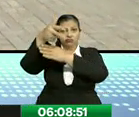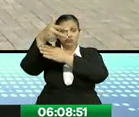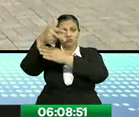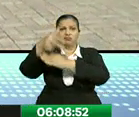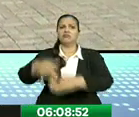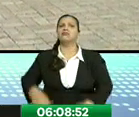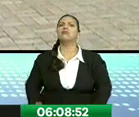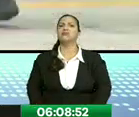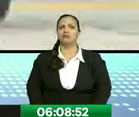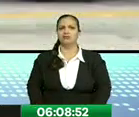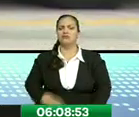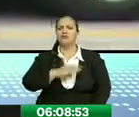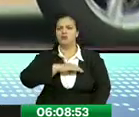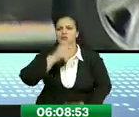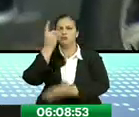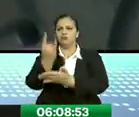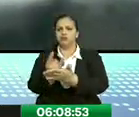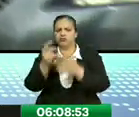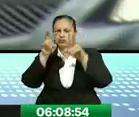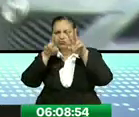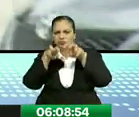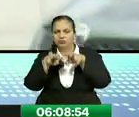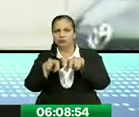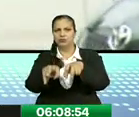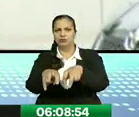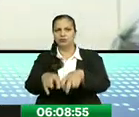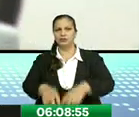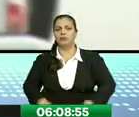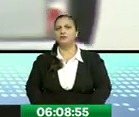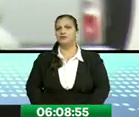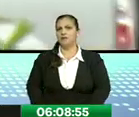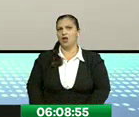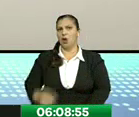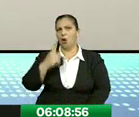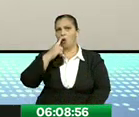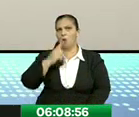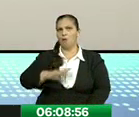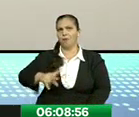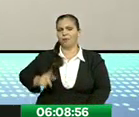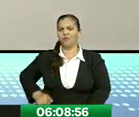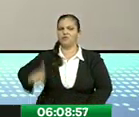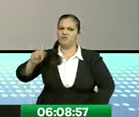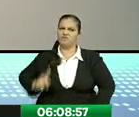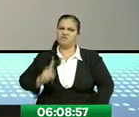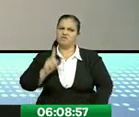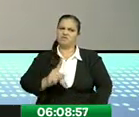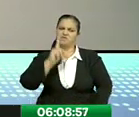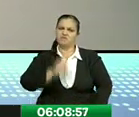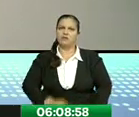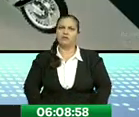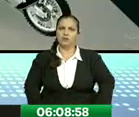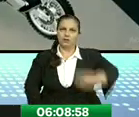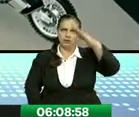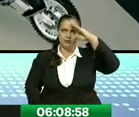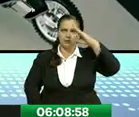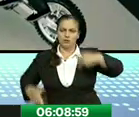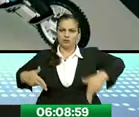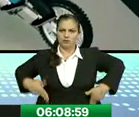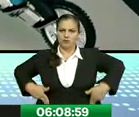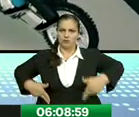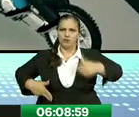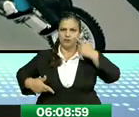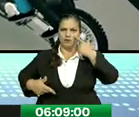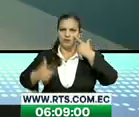¿A dónde apuntar? Va directo a los guardias. Sí. Llévame donde está la... Está la truca. Ya, claro, y los van llevando y